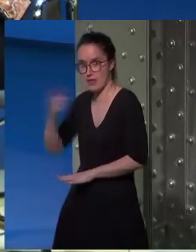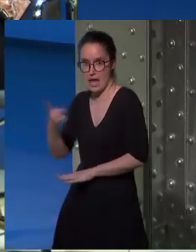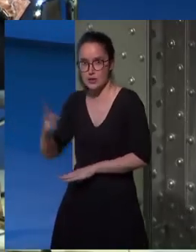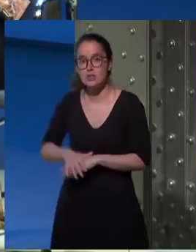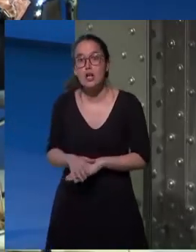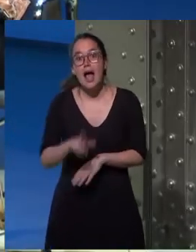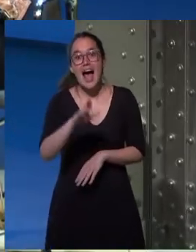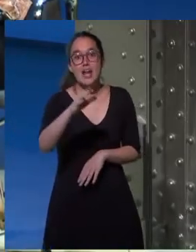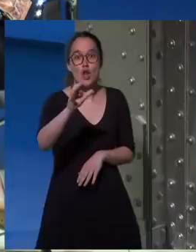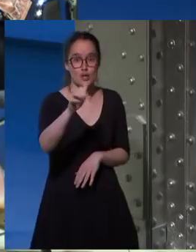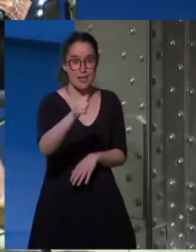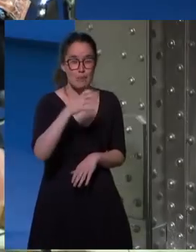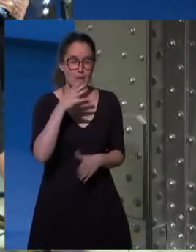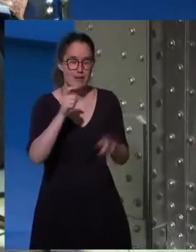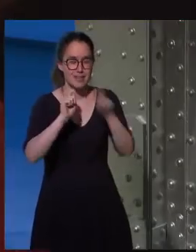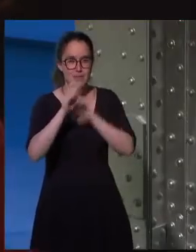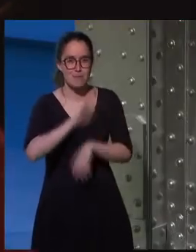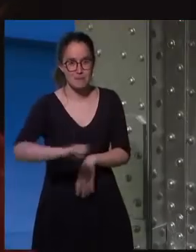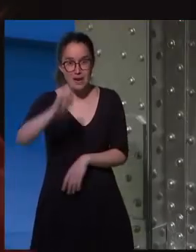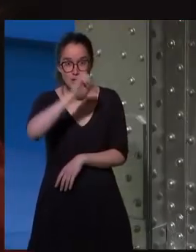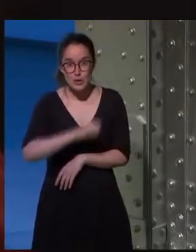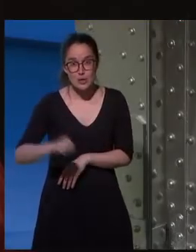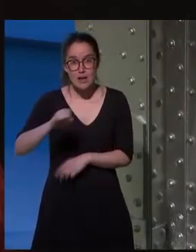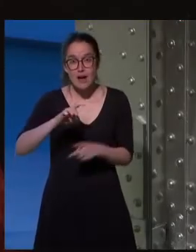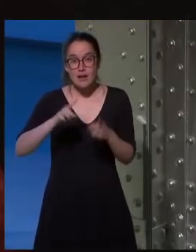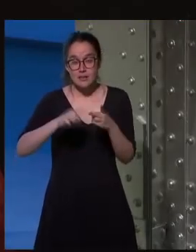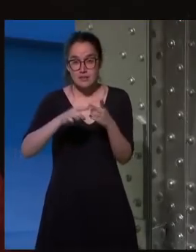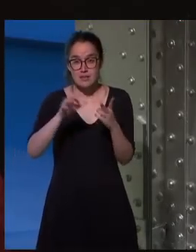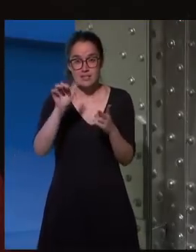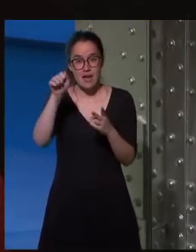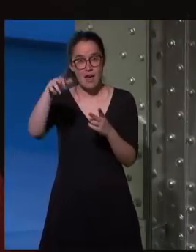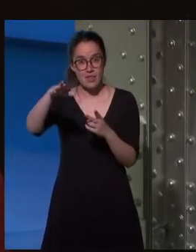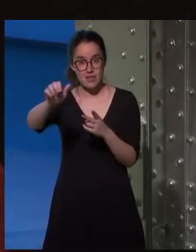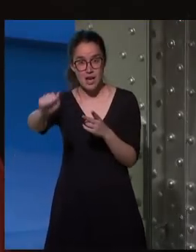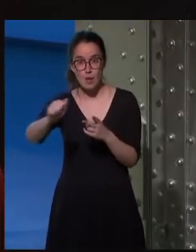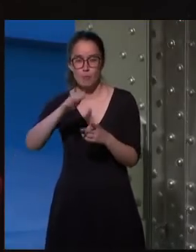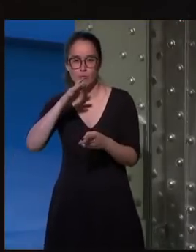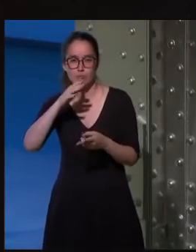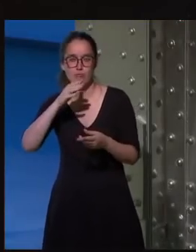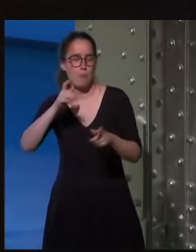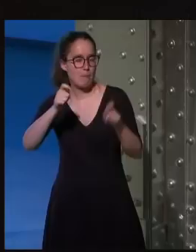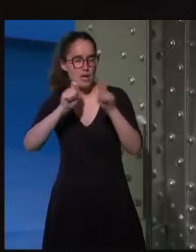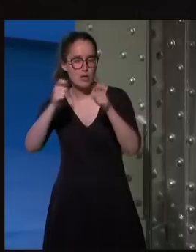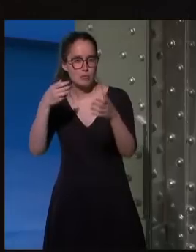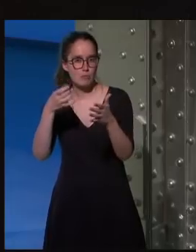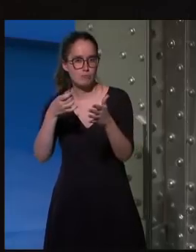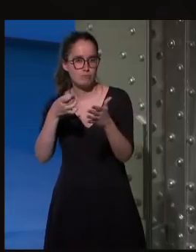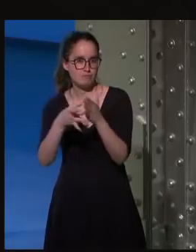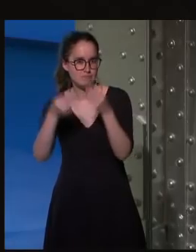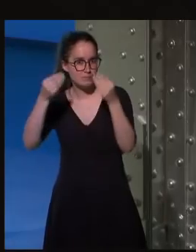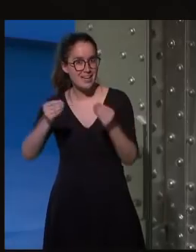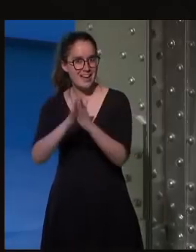Bueno, a Rosa por la magnífica entrevista que has hecho, y a ti, Sandra, por tu buen hacer periodístico en este